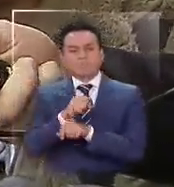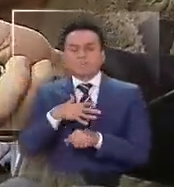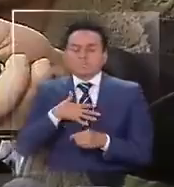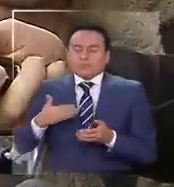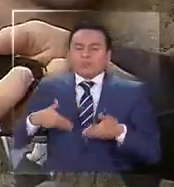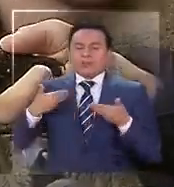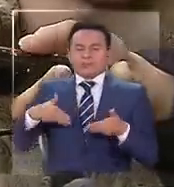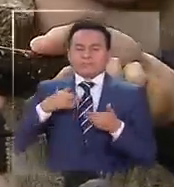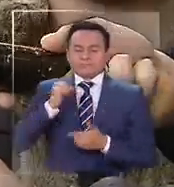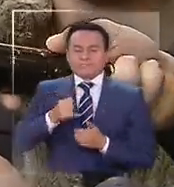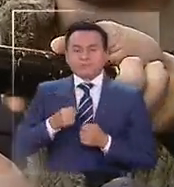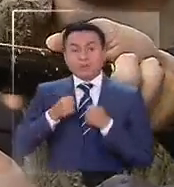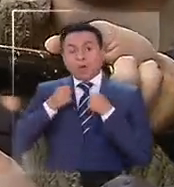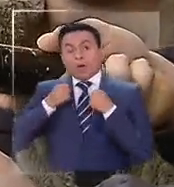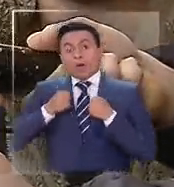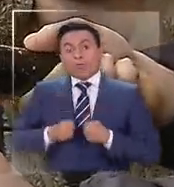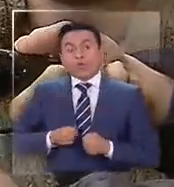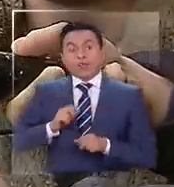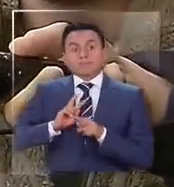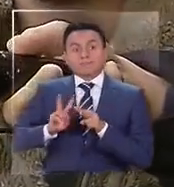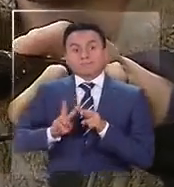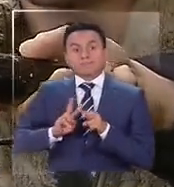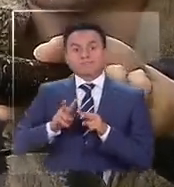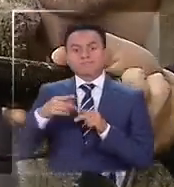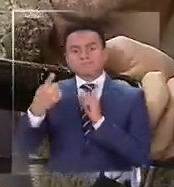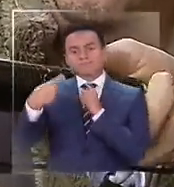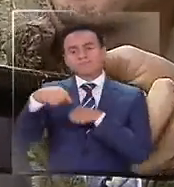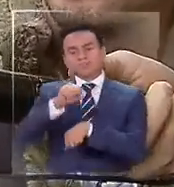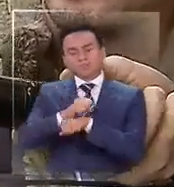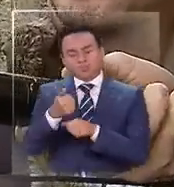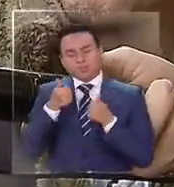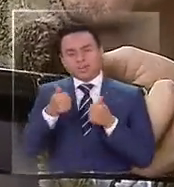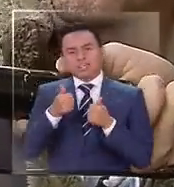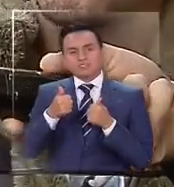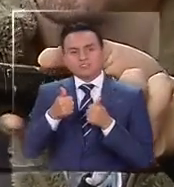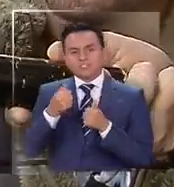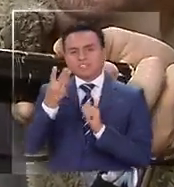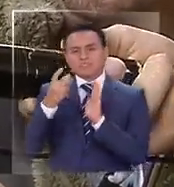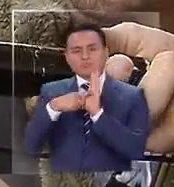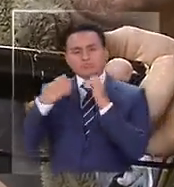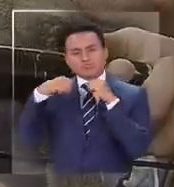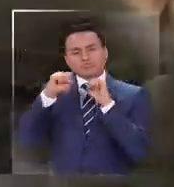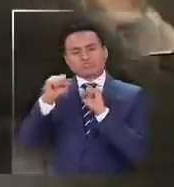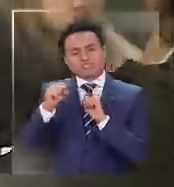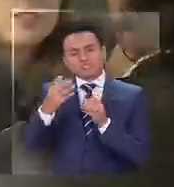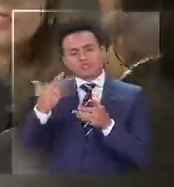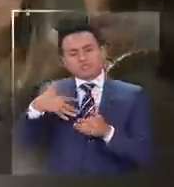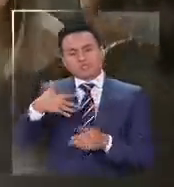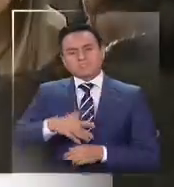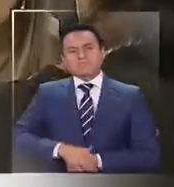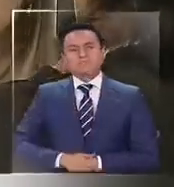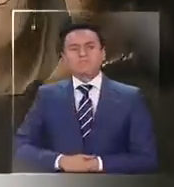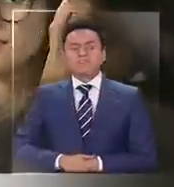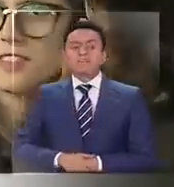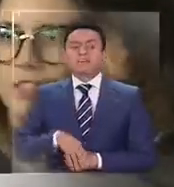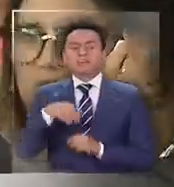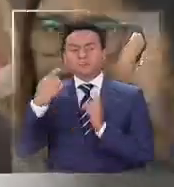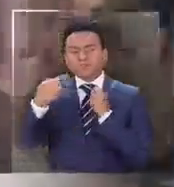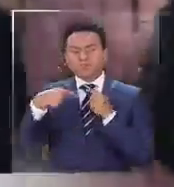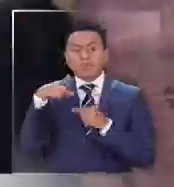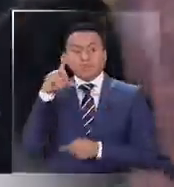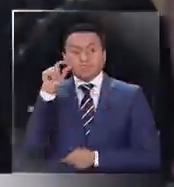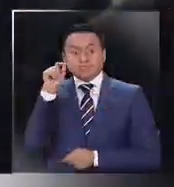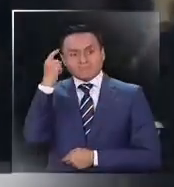ganas de poder hacer algo, un partido bueno, traer los 3 puntos, que es lo primordial. Un duelo decisivo en que el